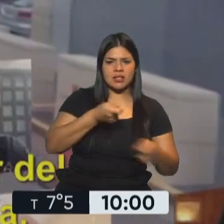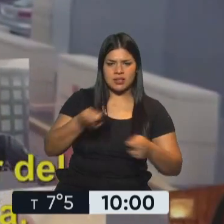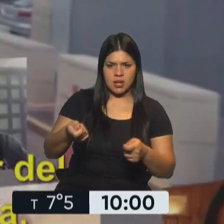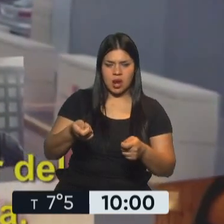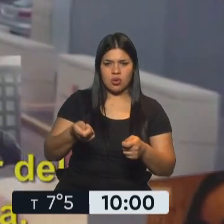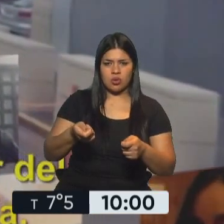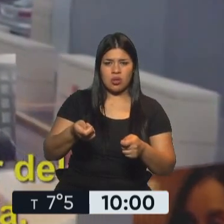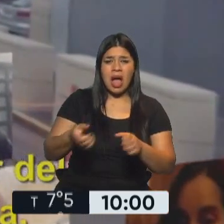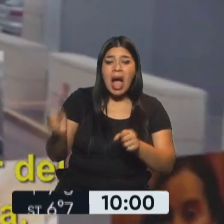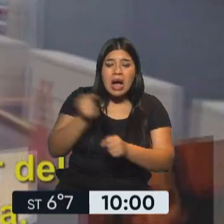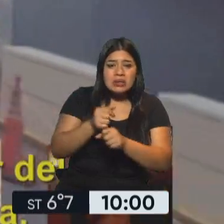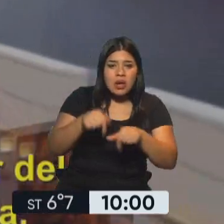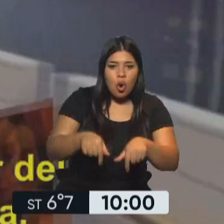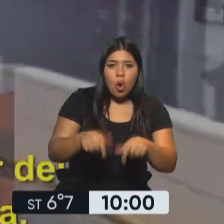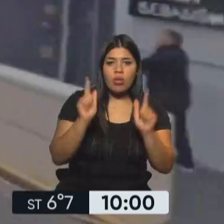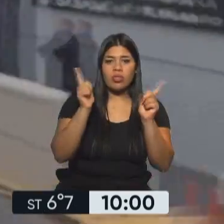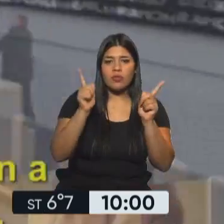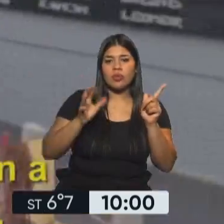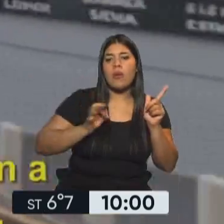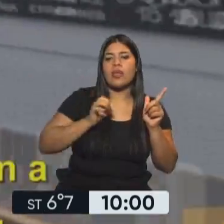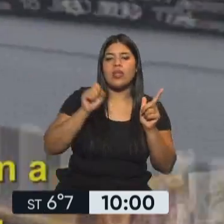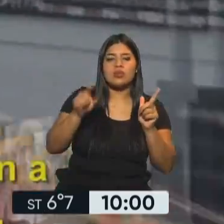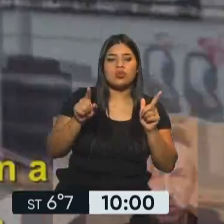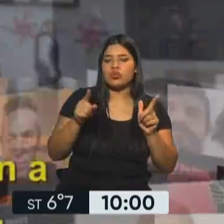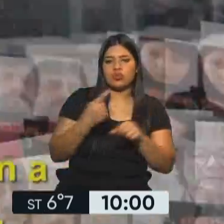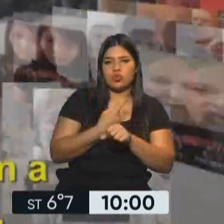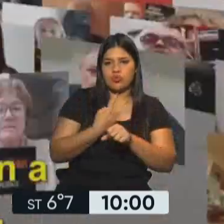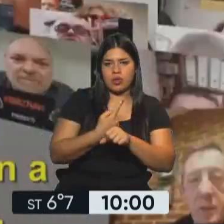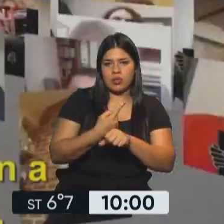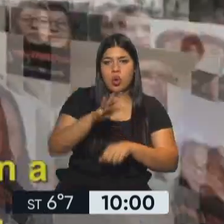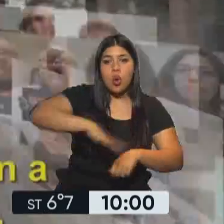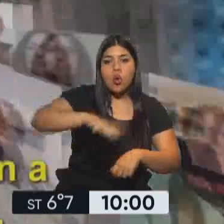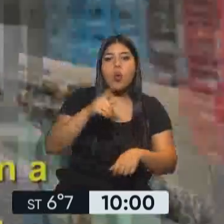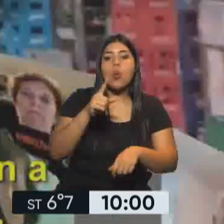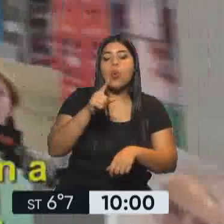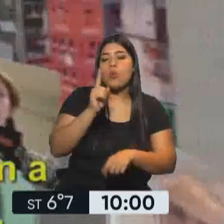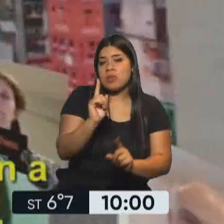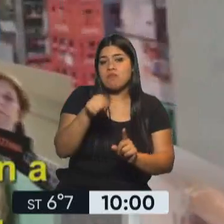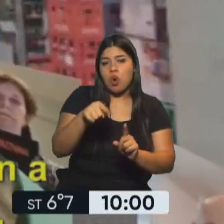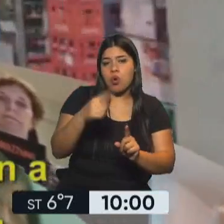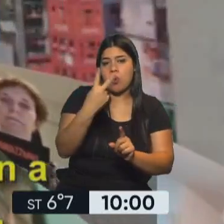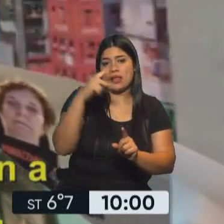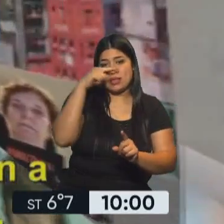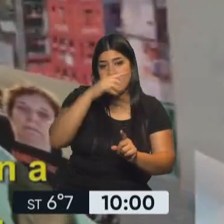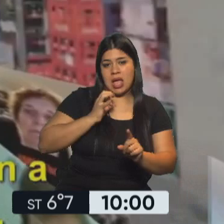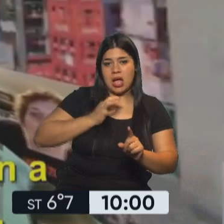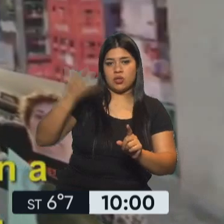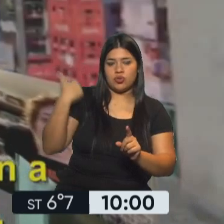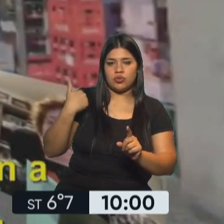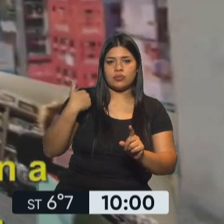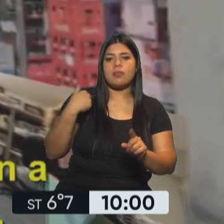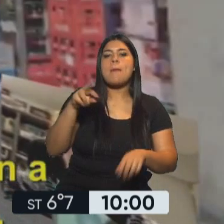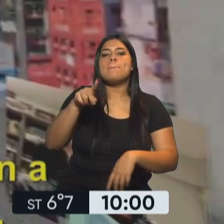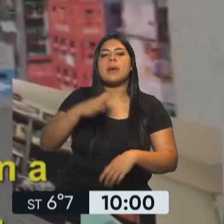del ejemplo de vida que nos daban día tras día. En este lugar, hace 27 años, nos arrancaron a nuestras